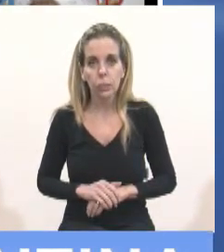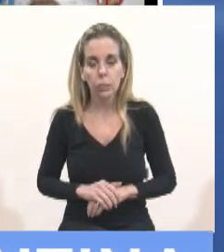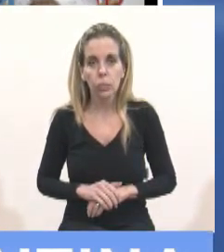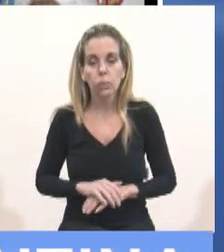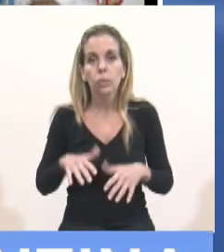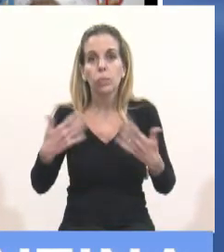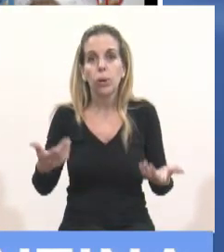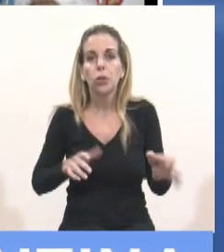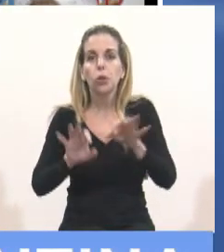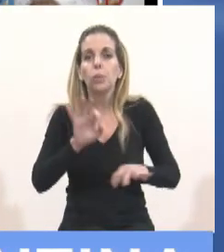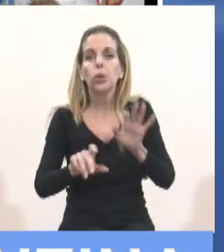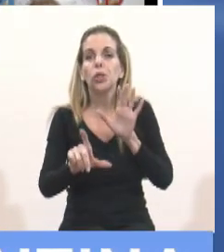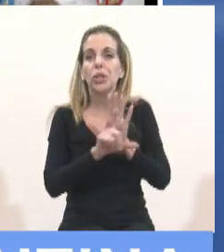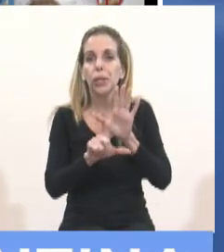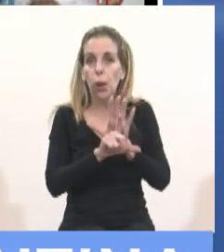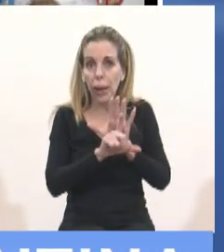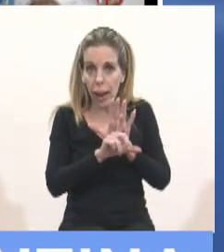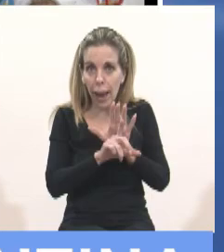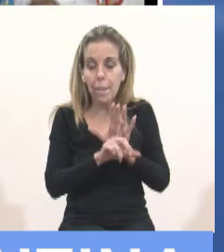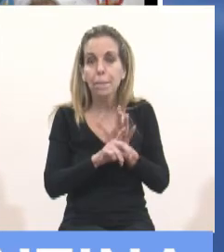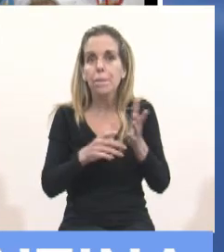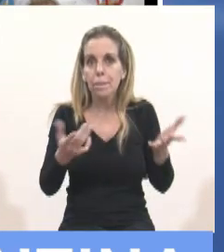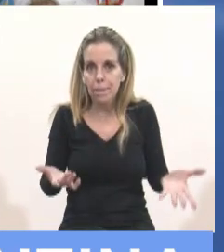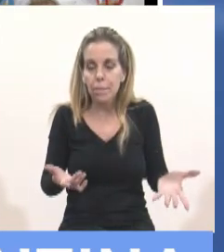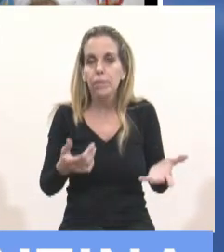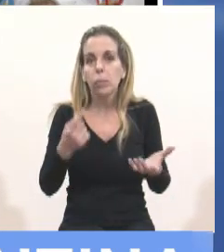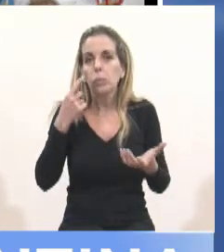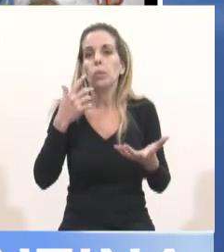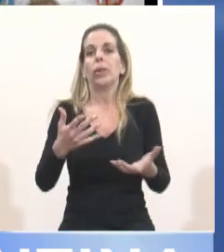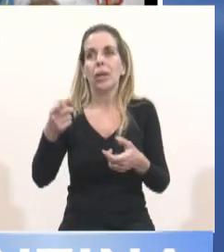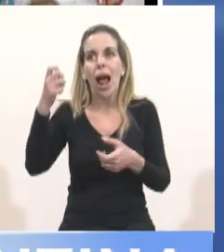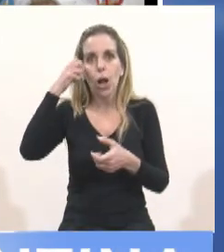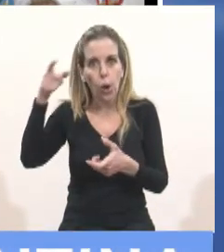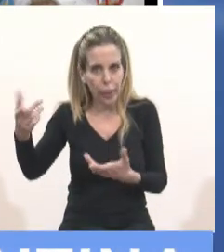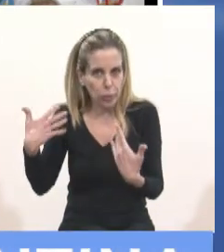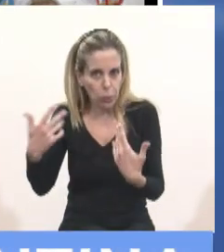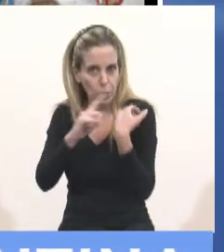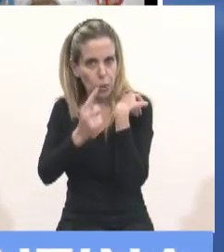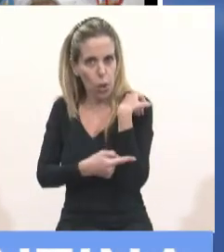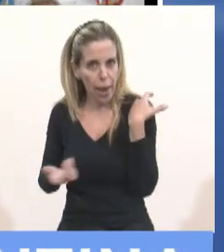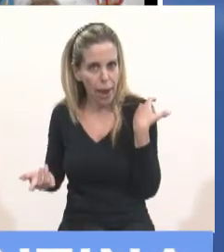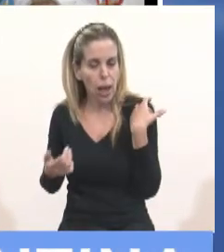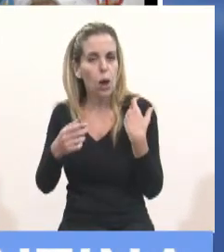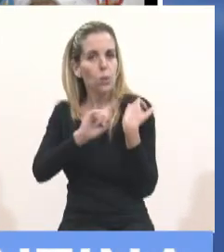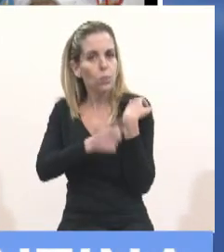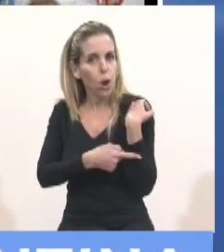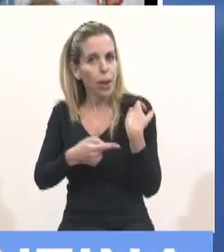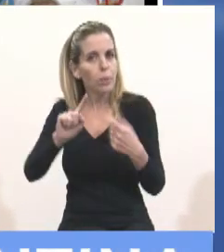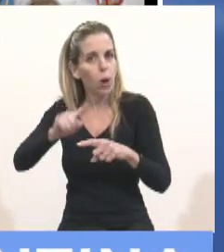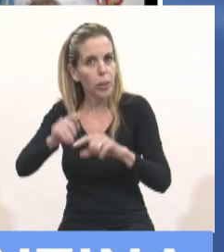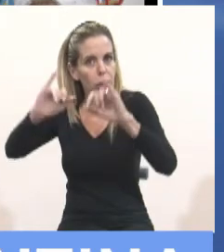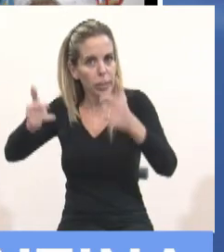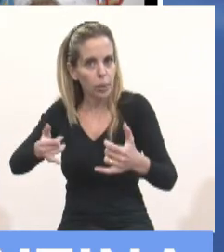esta ley devuelve al Congreso sus facultades, muestra la voluntad política, pero sobre todo tiene que reafirmar